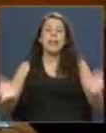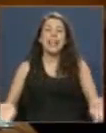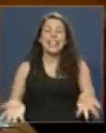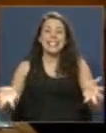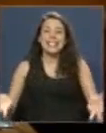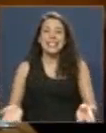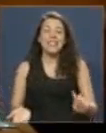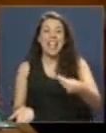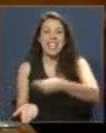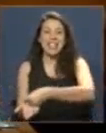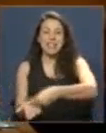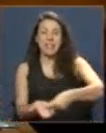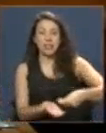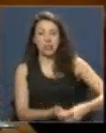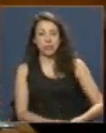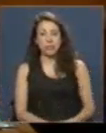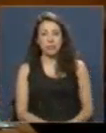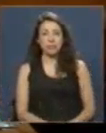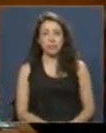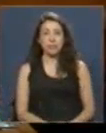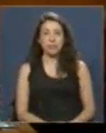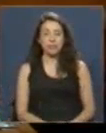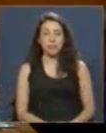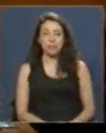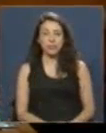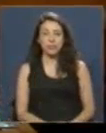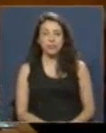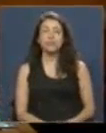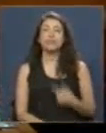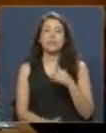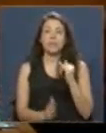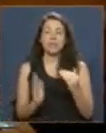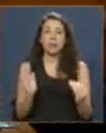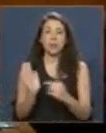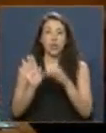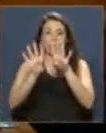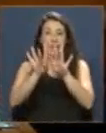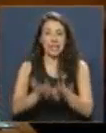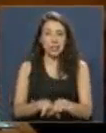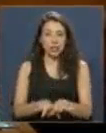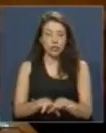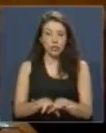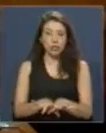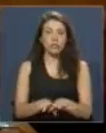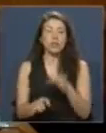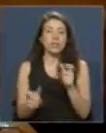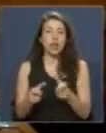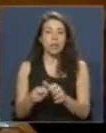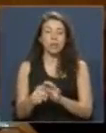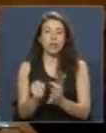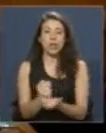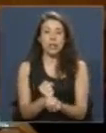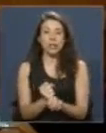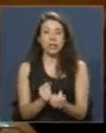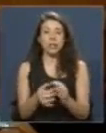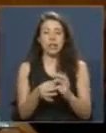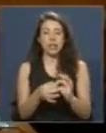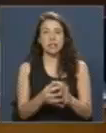a la inversión. Por lo tanto, señor presidente, apoyo el texto propuesto por la Comisión de Hacienda. Muchas